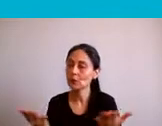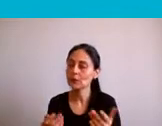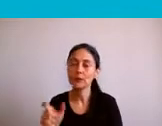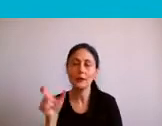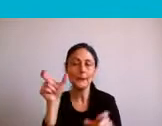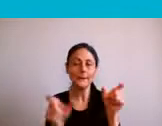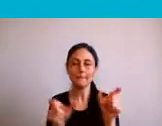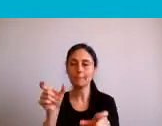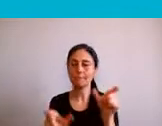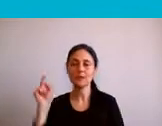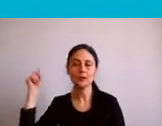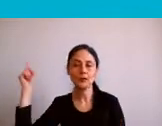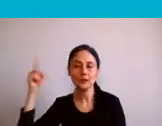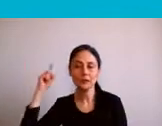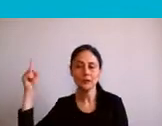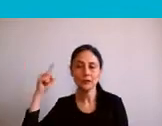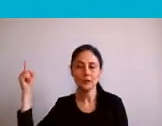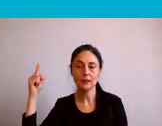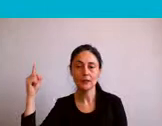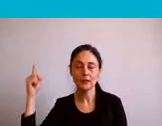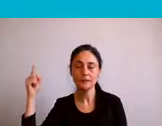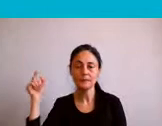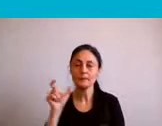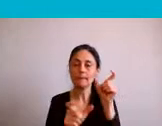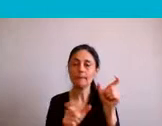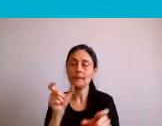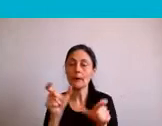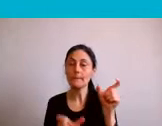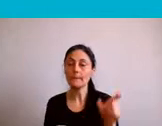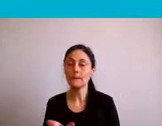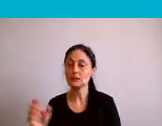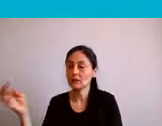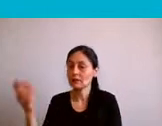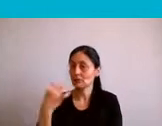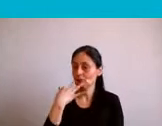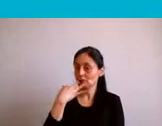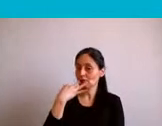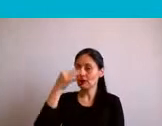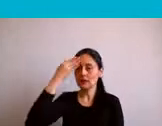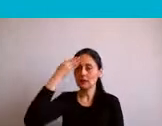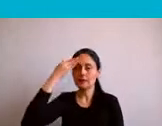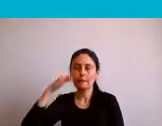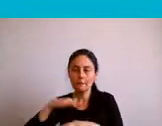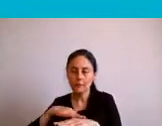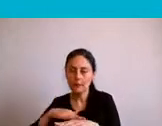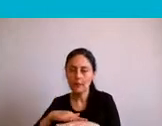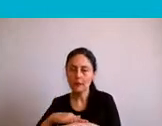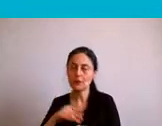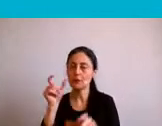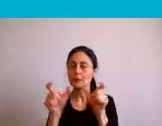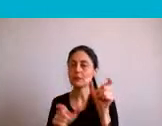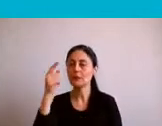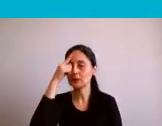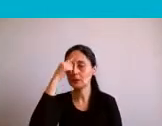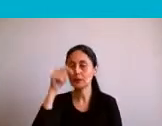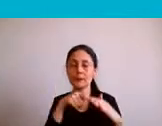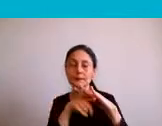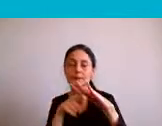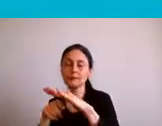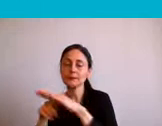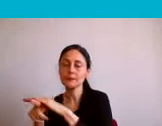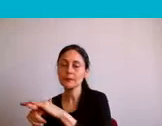general, población que tuvo contagio, población que tuvo hospitalización. Todas las secuelas, la forma de vivirlo va a depender de